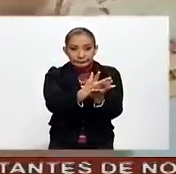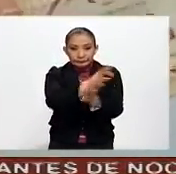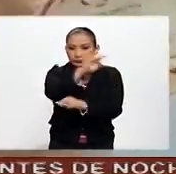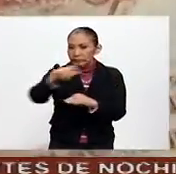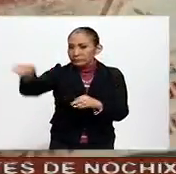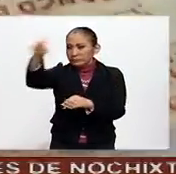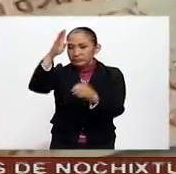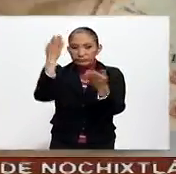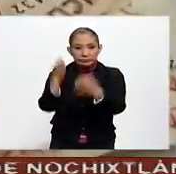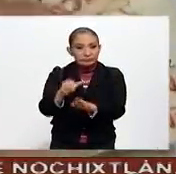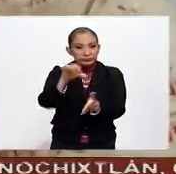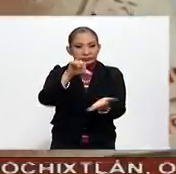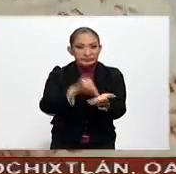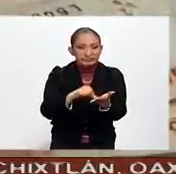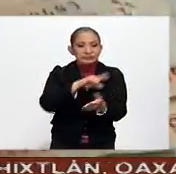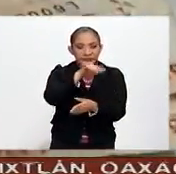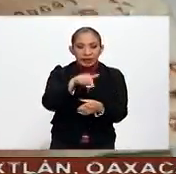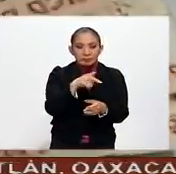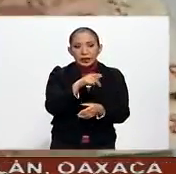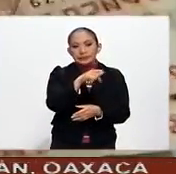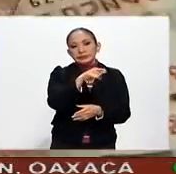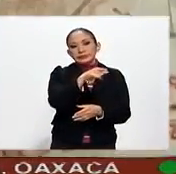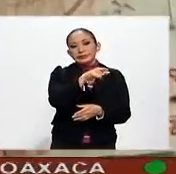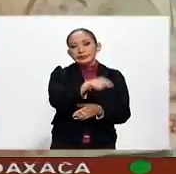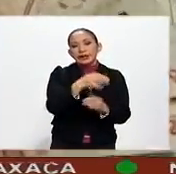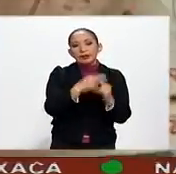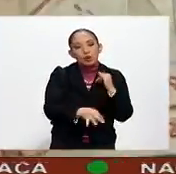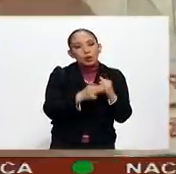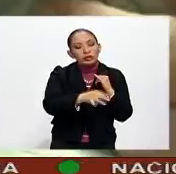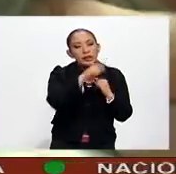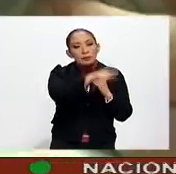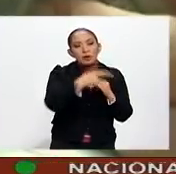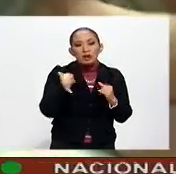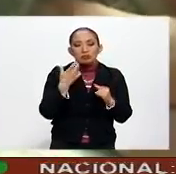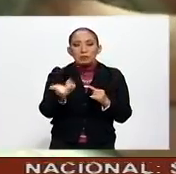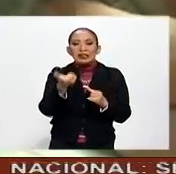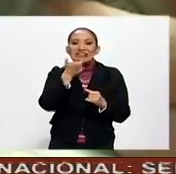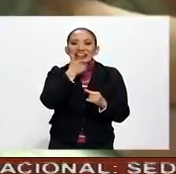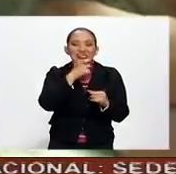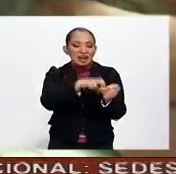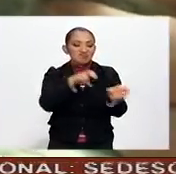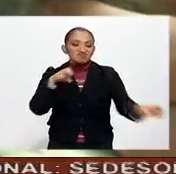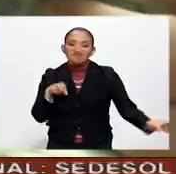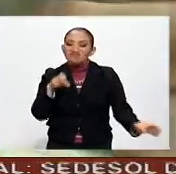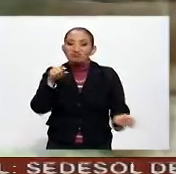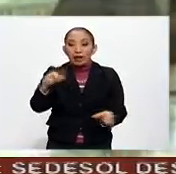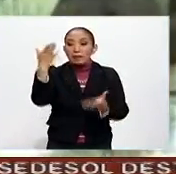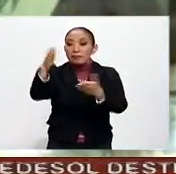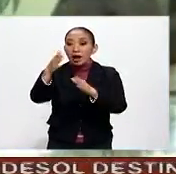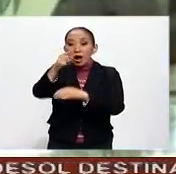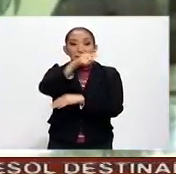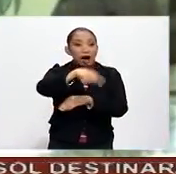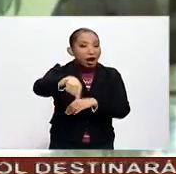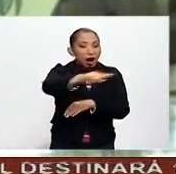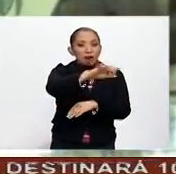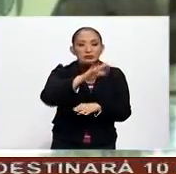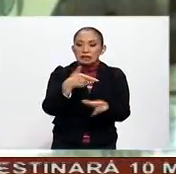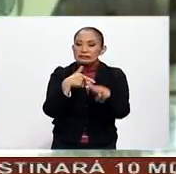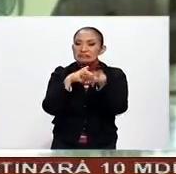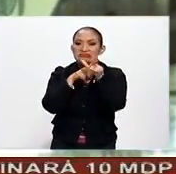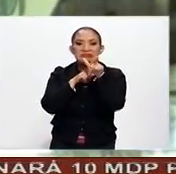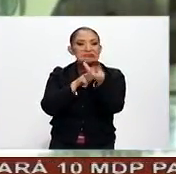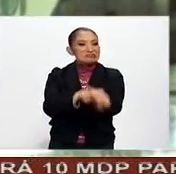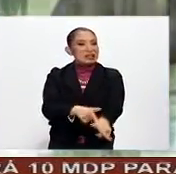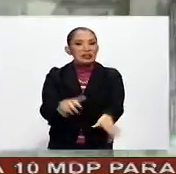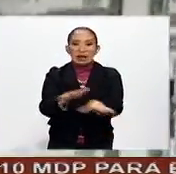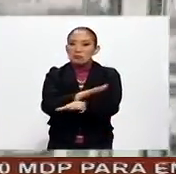los bancos centrales, después del voto final sobre el referéndum en el Reino Unido, todos los bancos centrales han mantenido